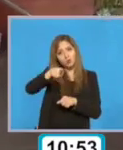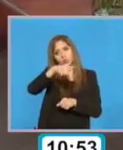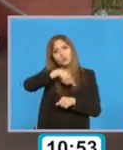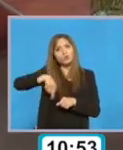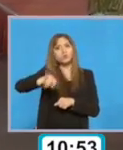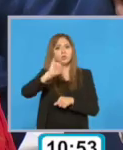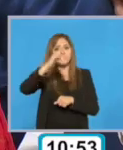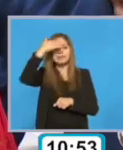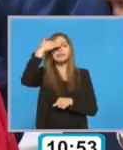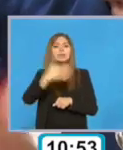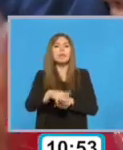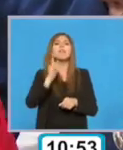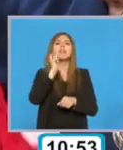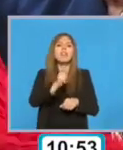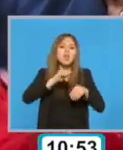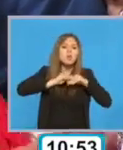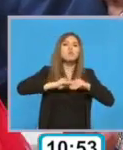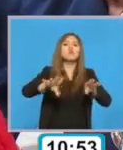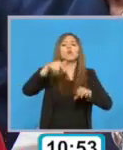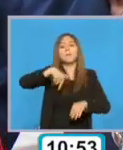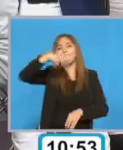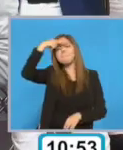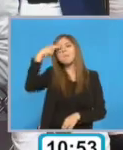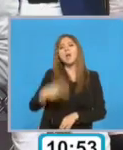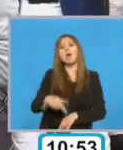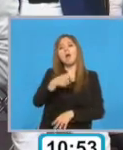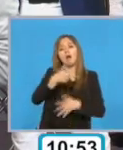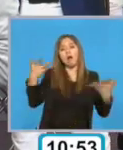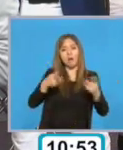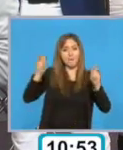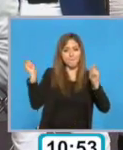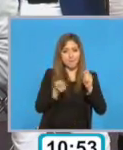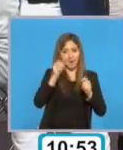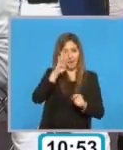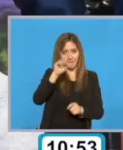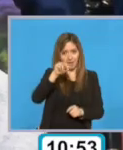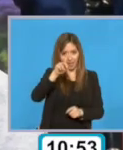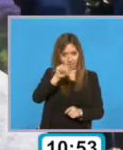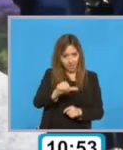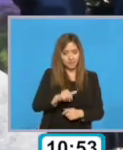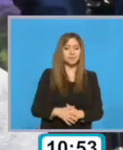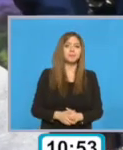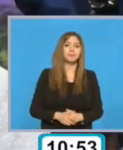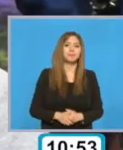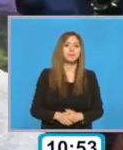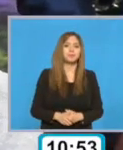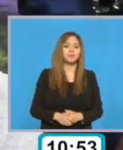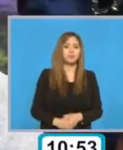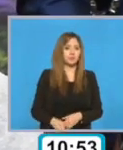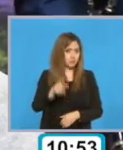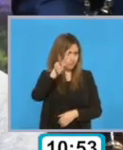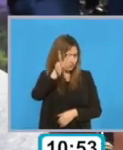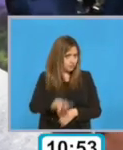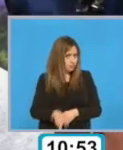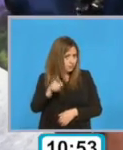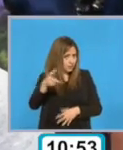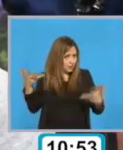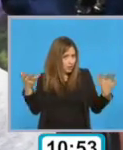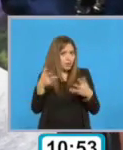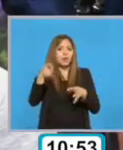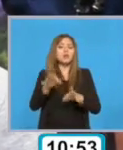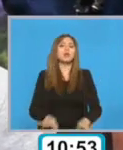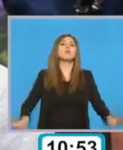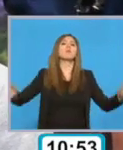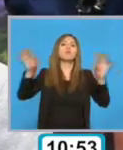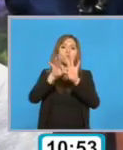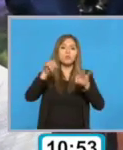muy bien de lo regional, porque este disco es de pura música de banda. Y es completamente cierto lo que dices tú. Es importante que un